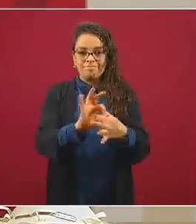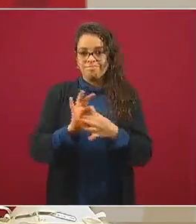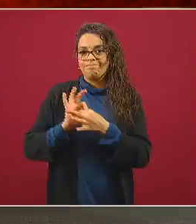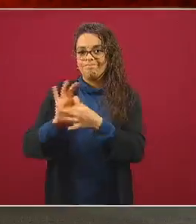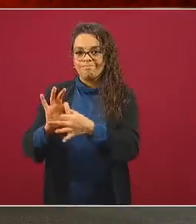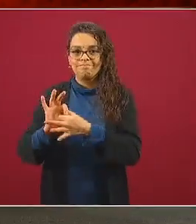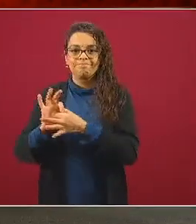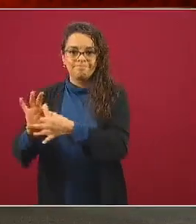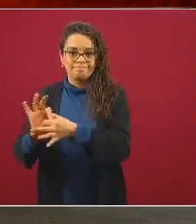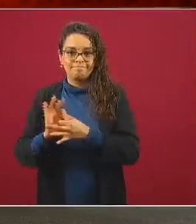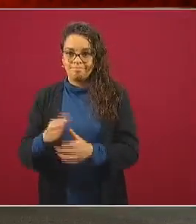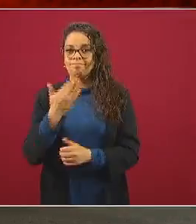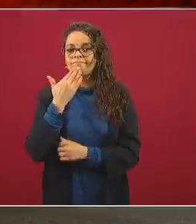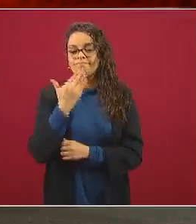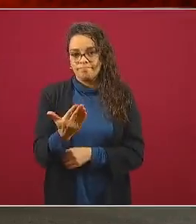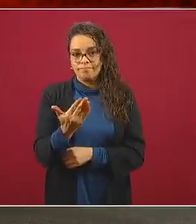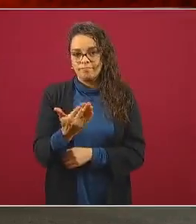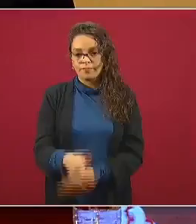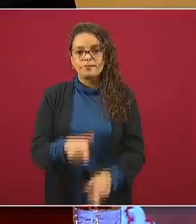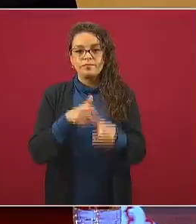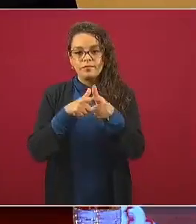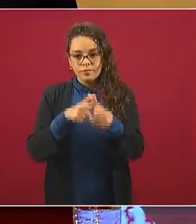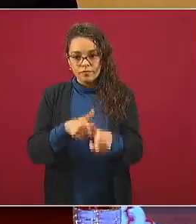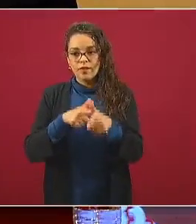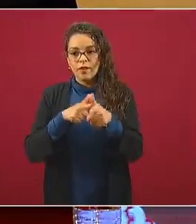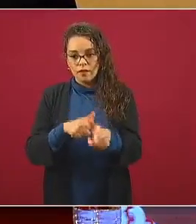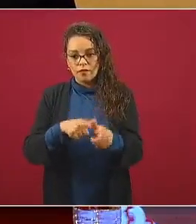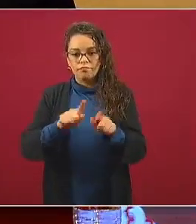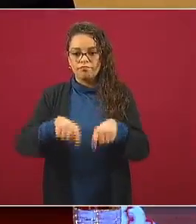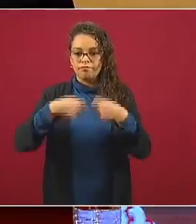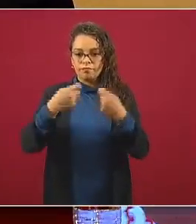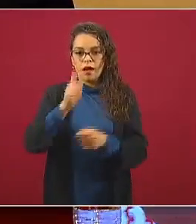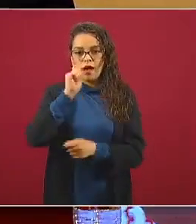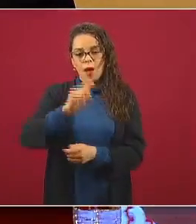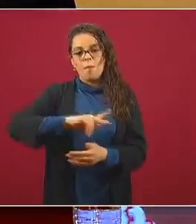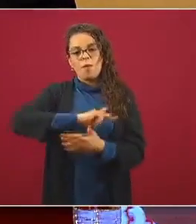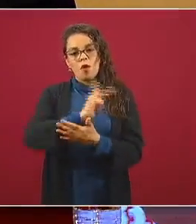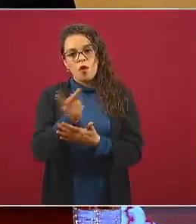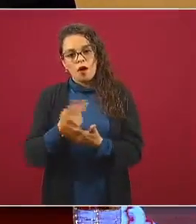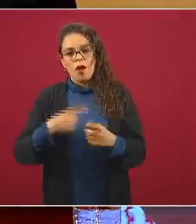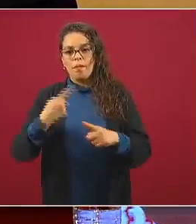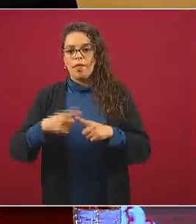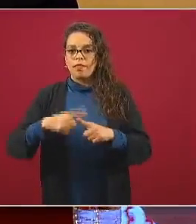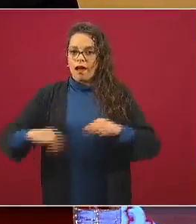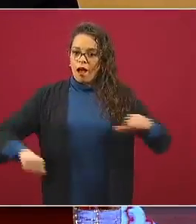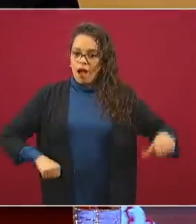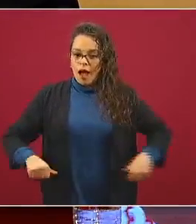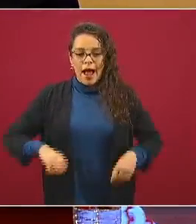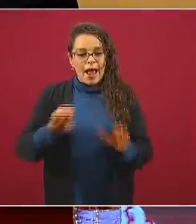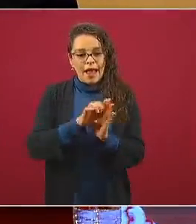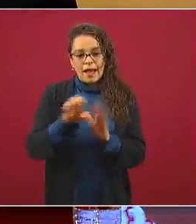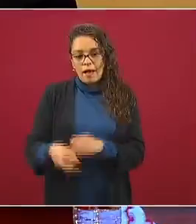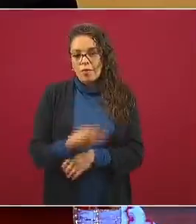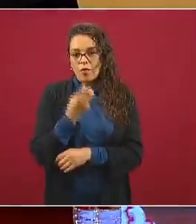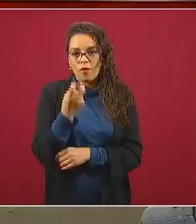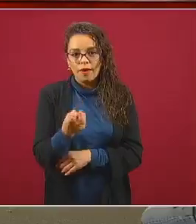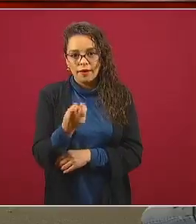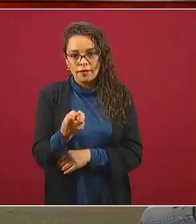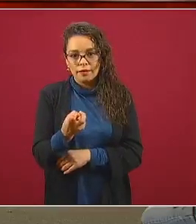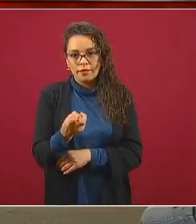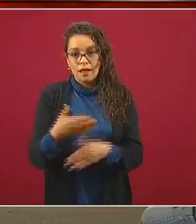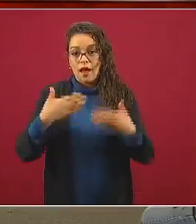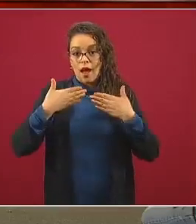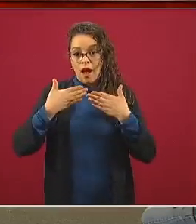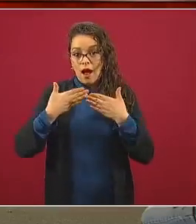seguir dando determinados programas, determinadas acciones como esta, que abre una vez más